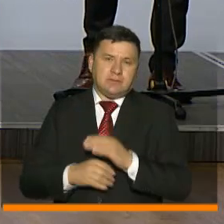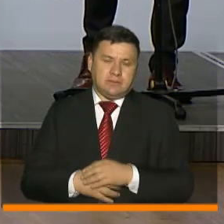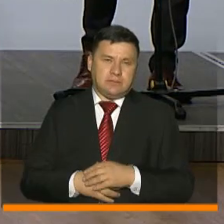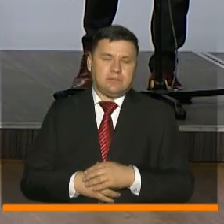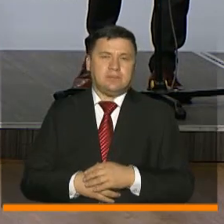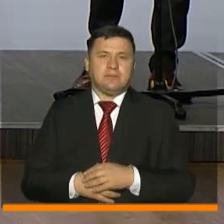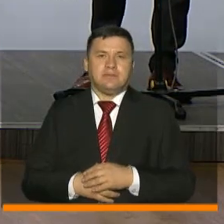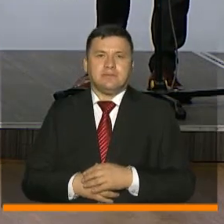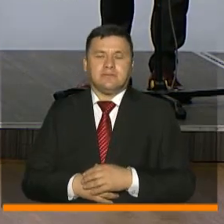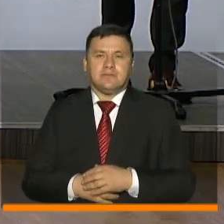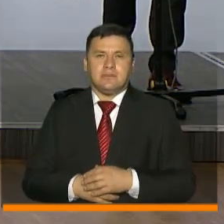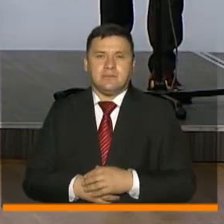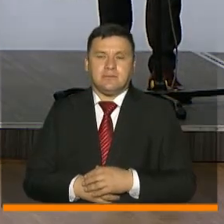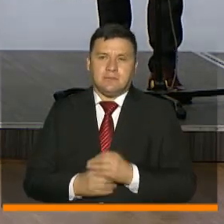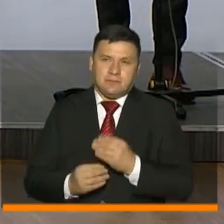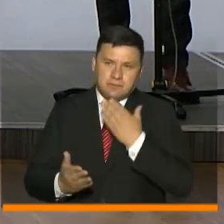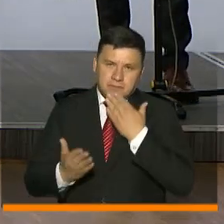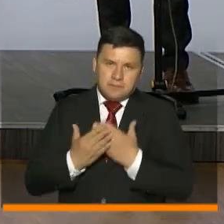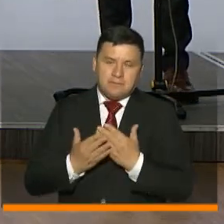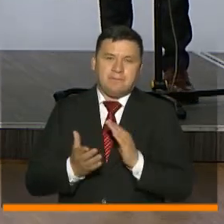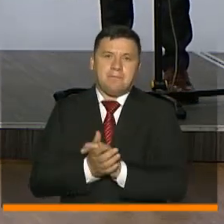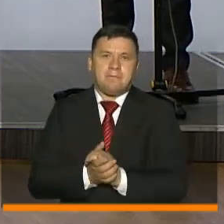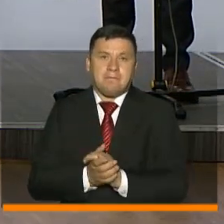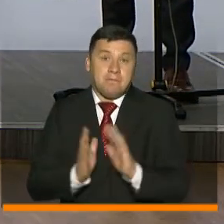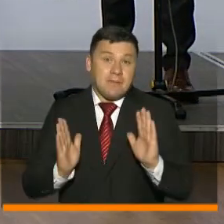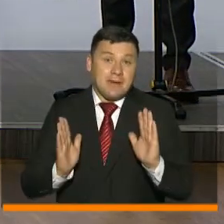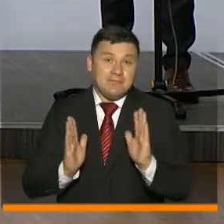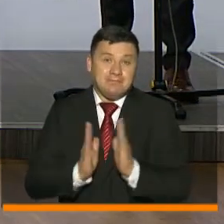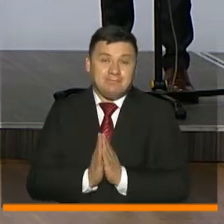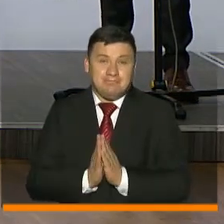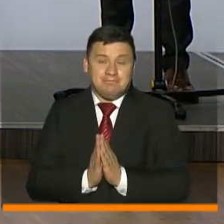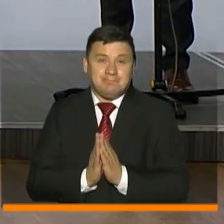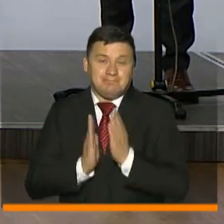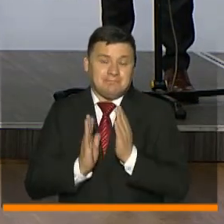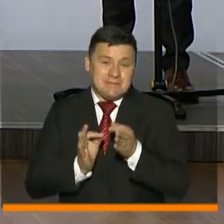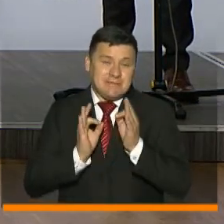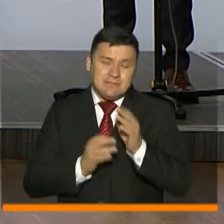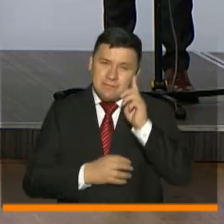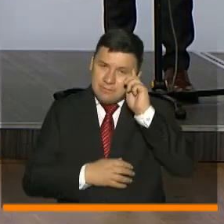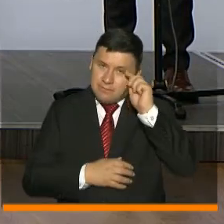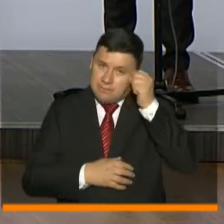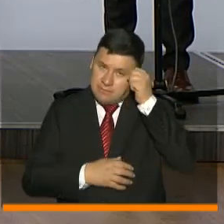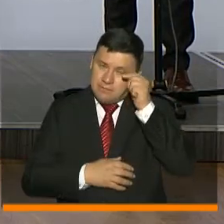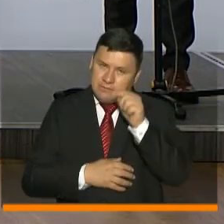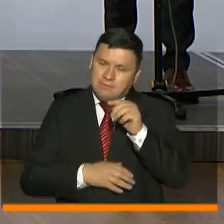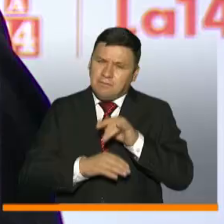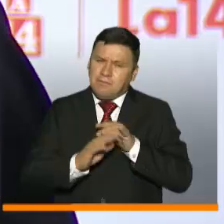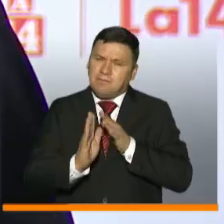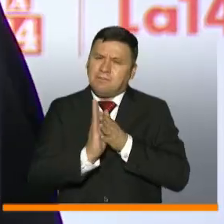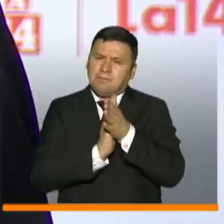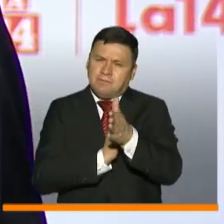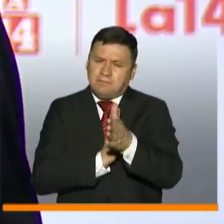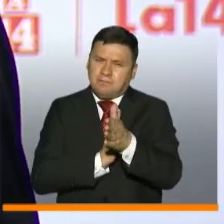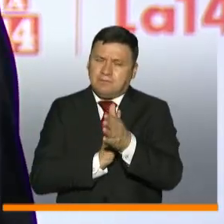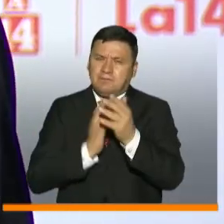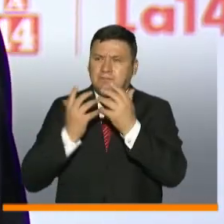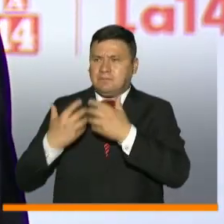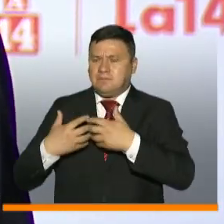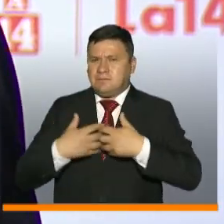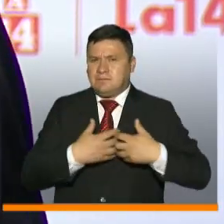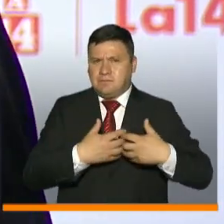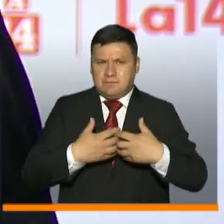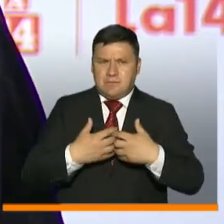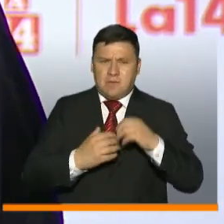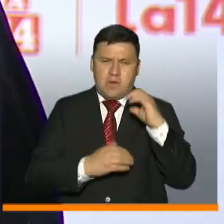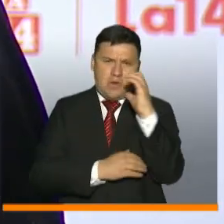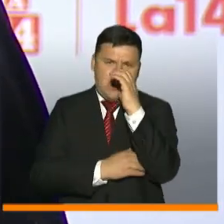de las regiones. Muchas gracias, Mauro. Y vale la pena siempre recordar y mencionar muchas de las empresas y